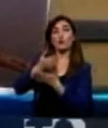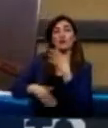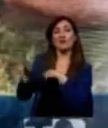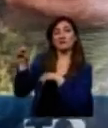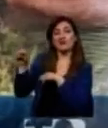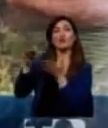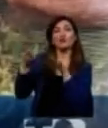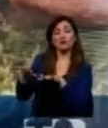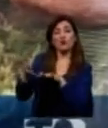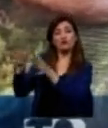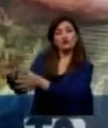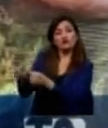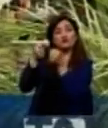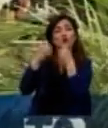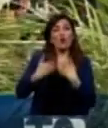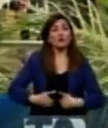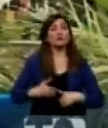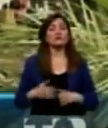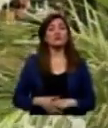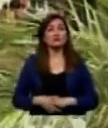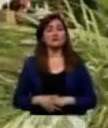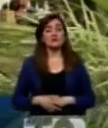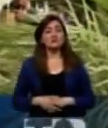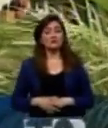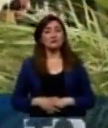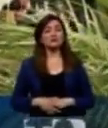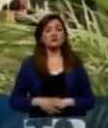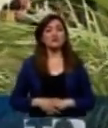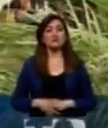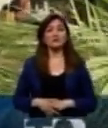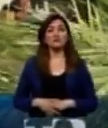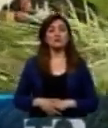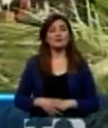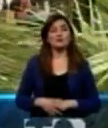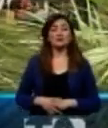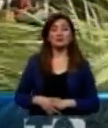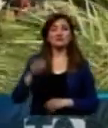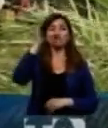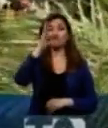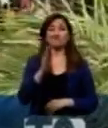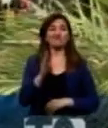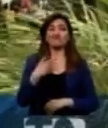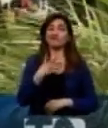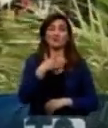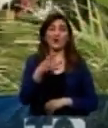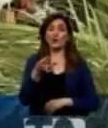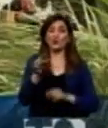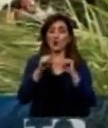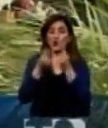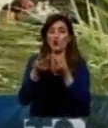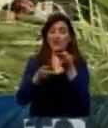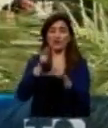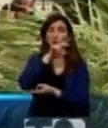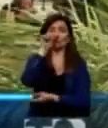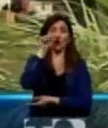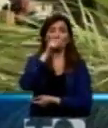los 3 periodistas de Diario El Comercio. Casi nunca el CICR le gusta tratar con grupos ligados al narcotráfico. Esto él